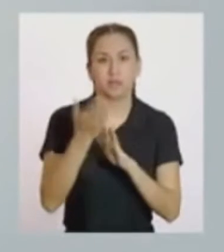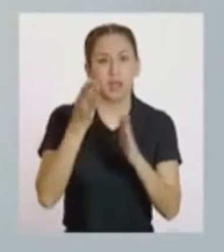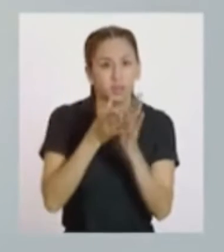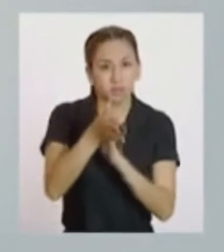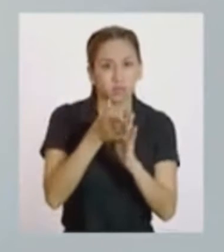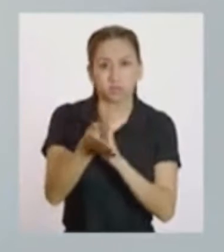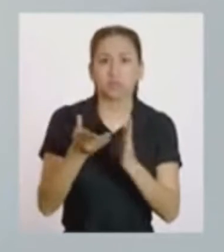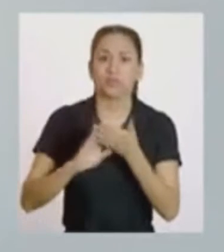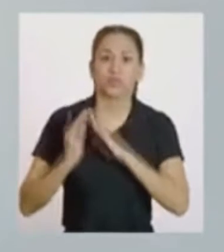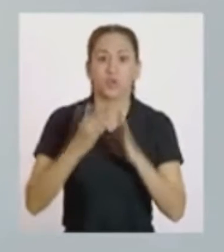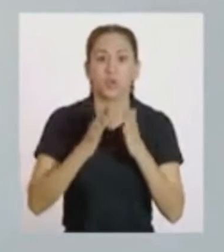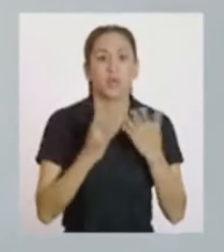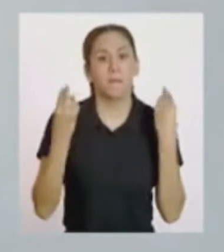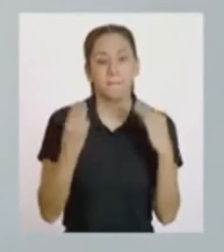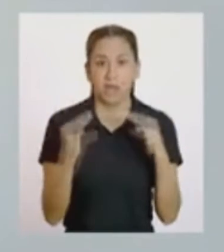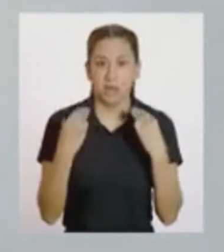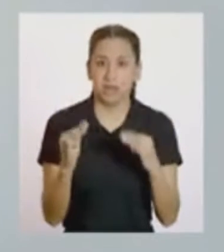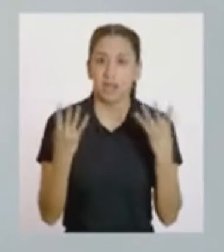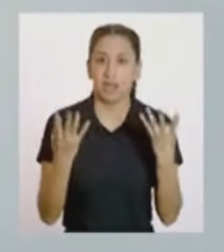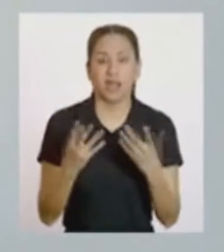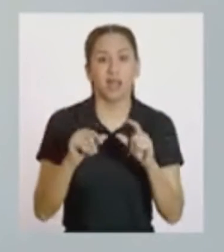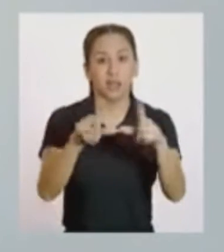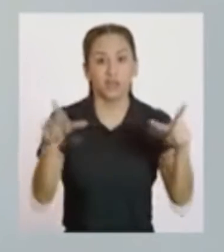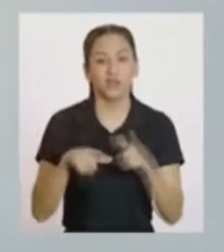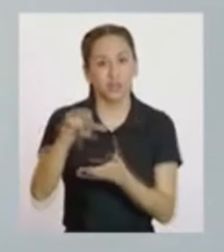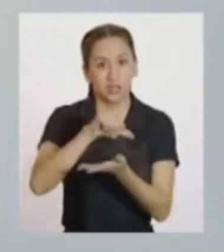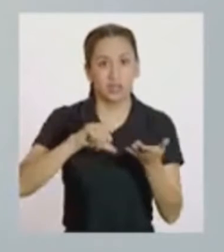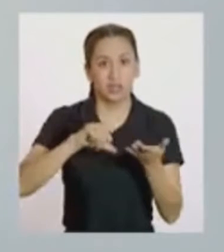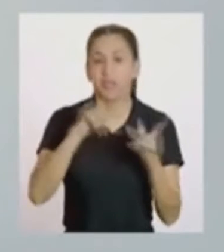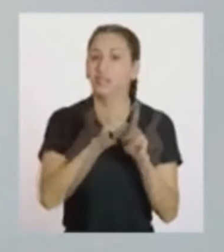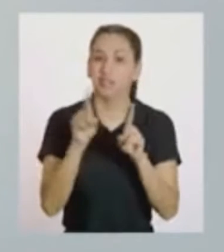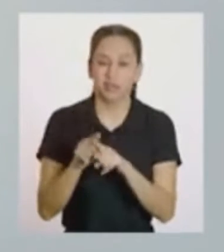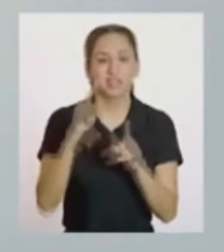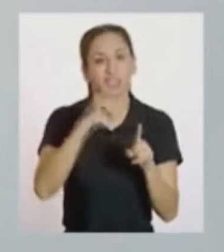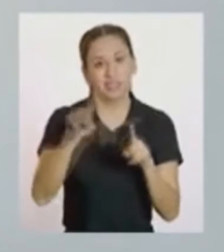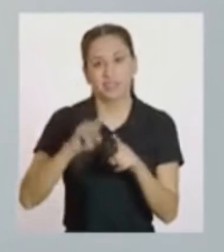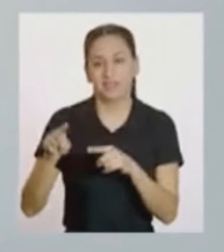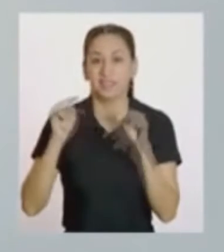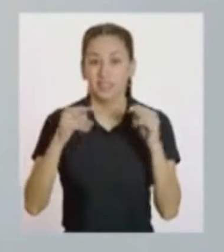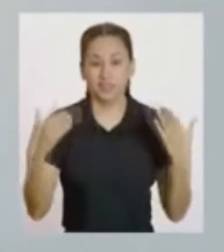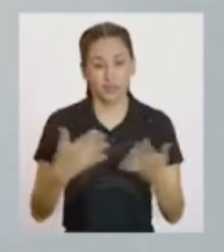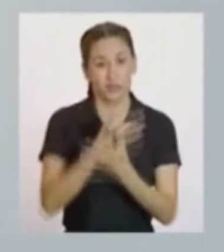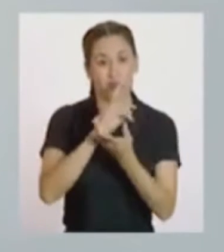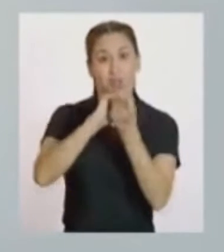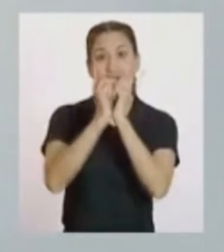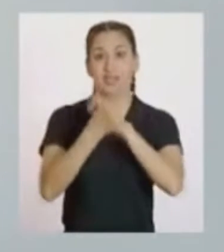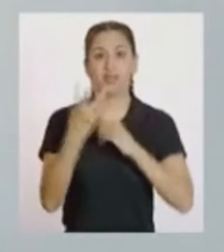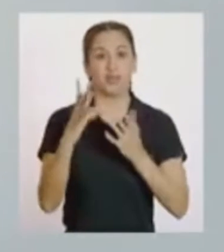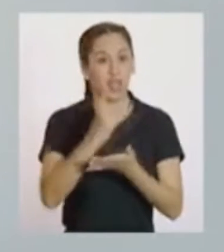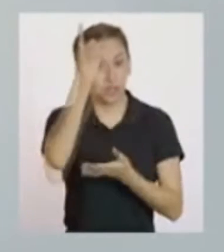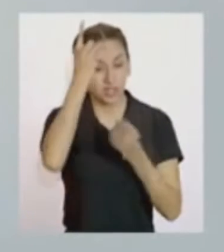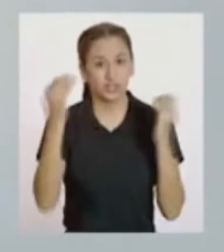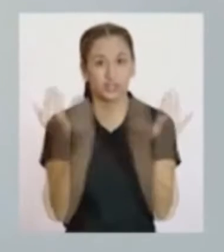en los espacios más concurridos por la comunidad, como mercados, áreas de recreación y también adaptándonos a esta nueva